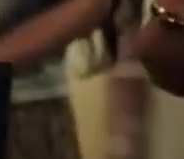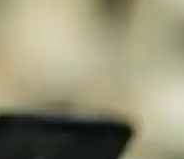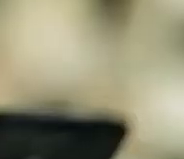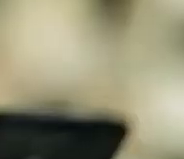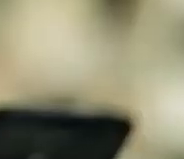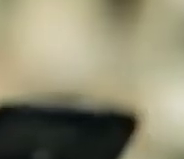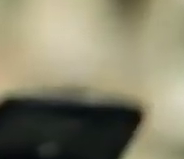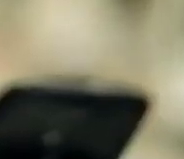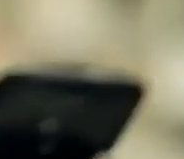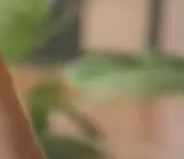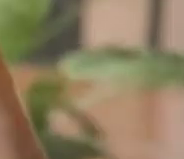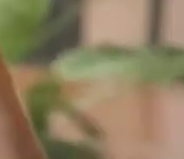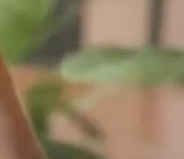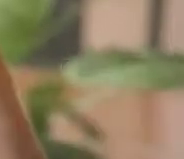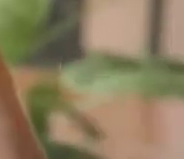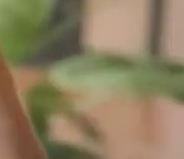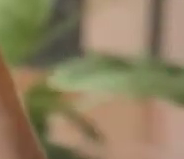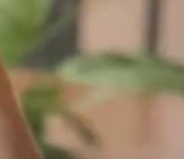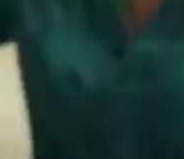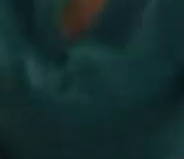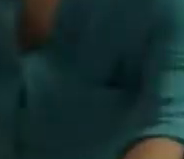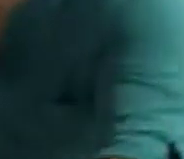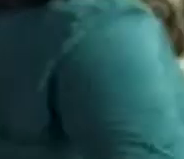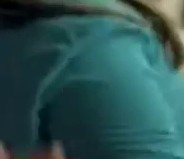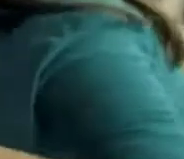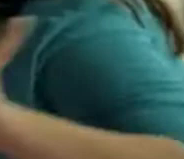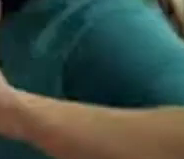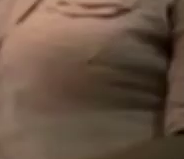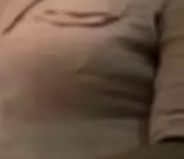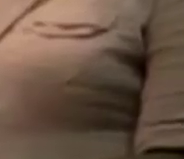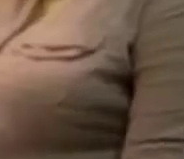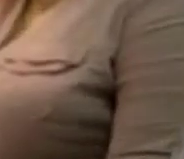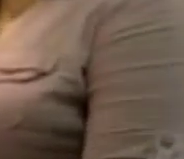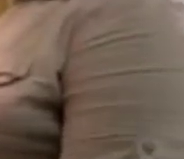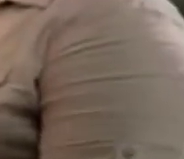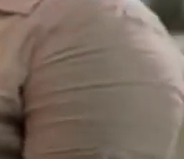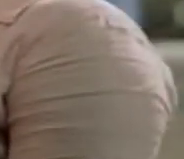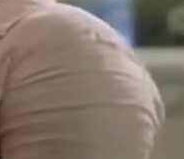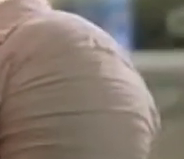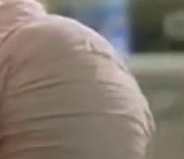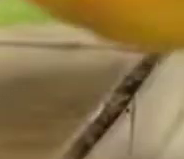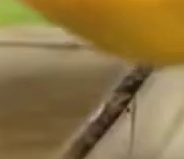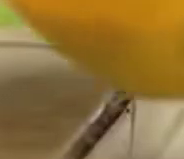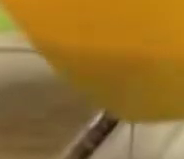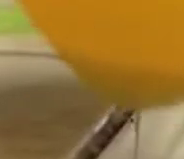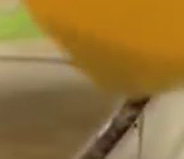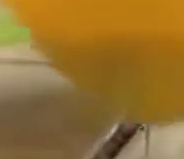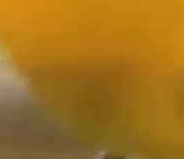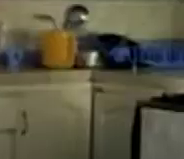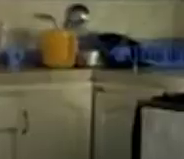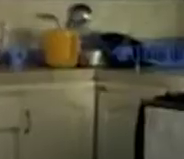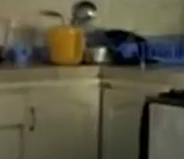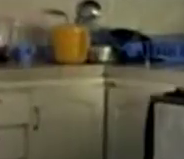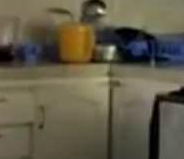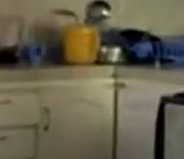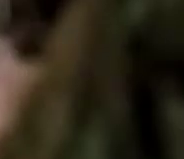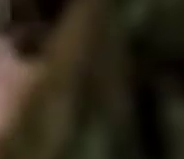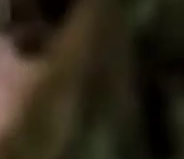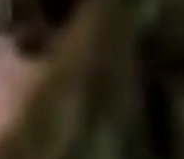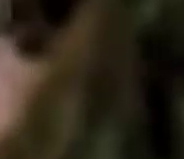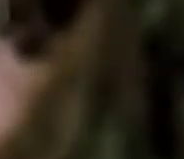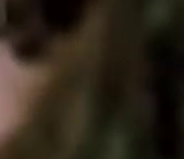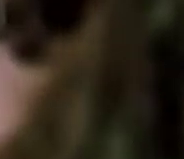en tecnología. Elige brillar estando cerca de los que más quieres. Elige brillar convirtiendo tu hogar en tu lugar de